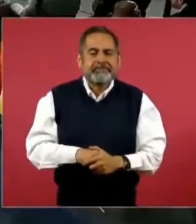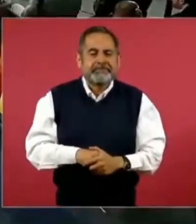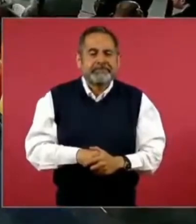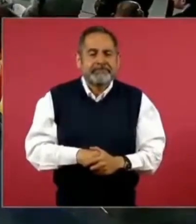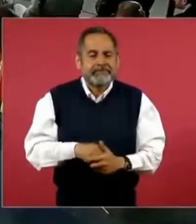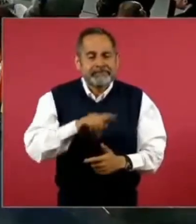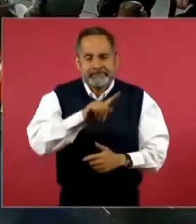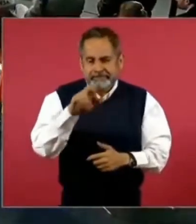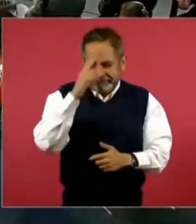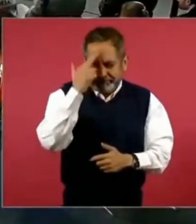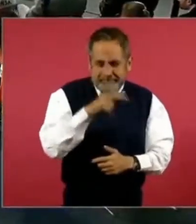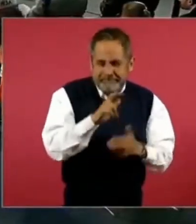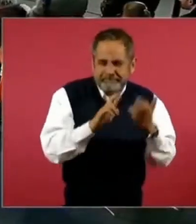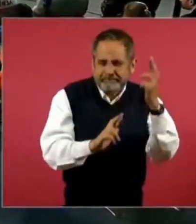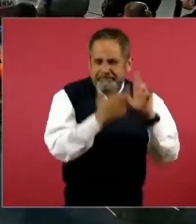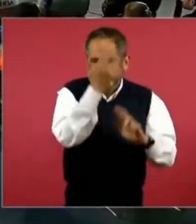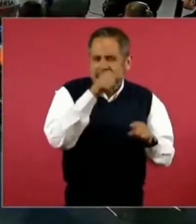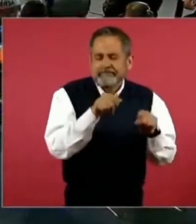Revolución